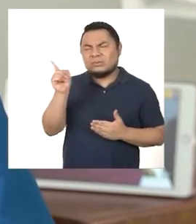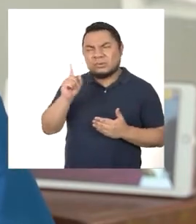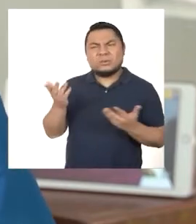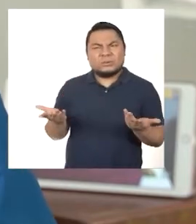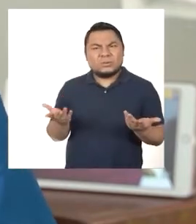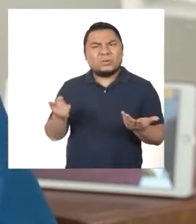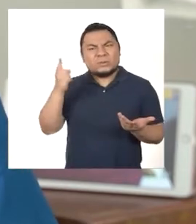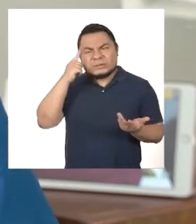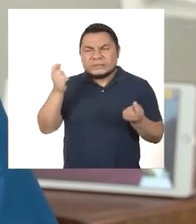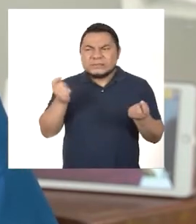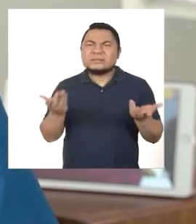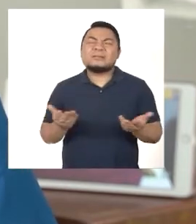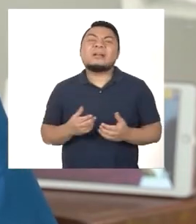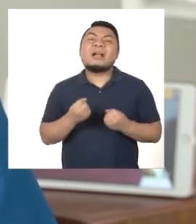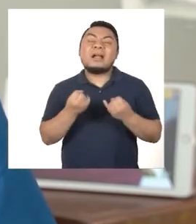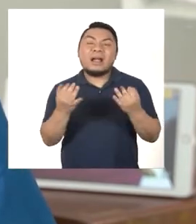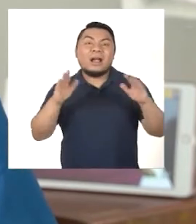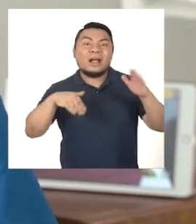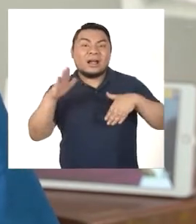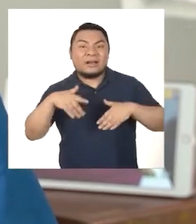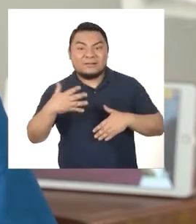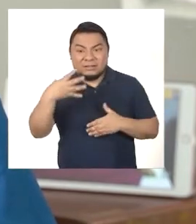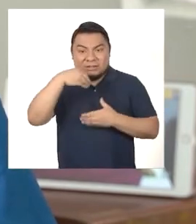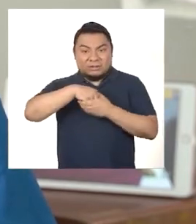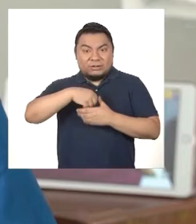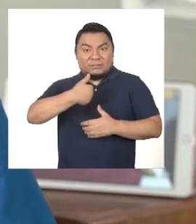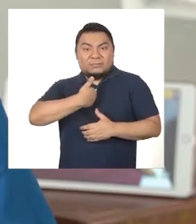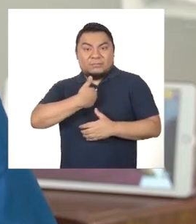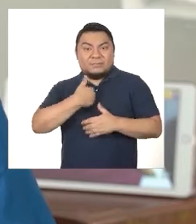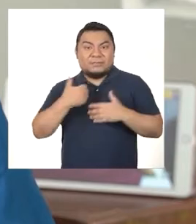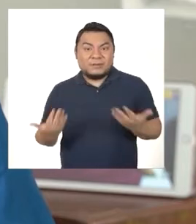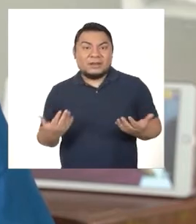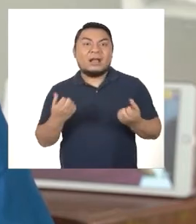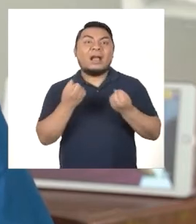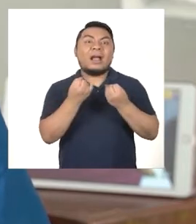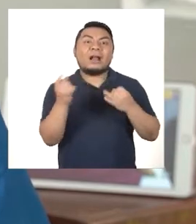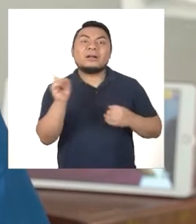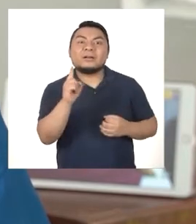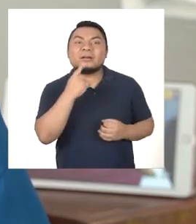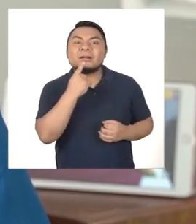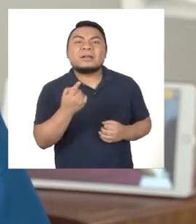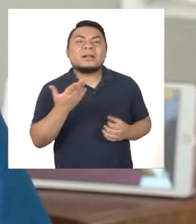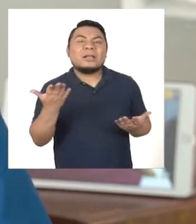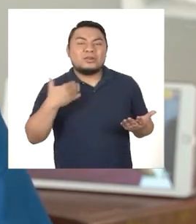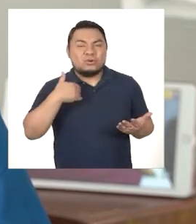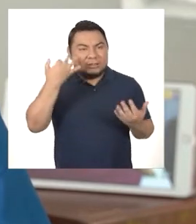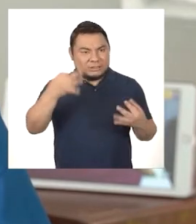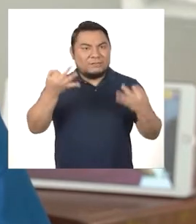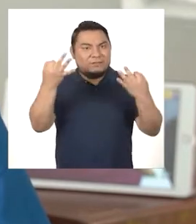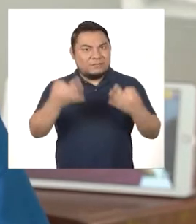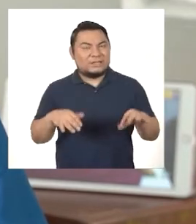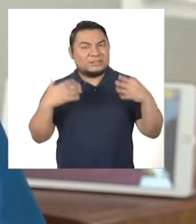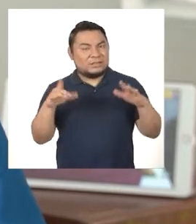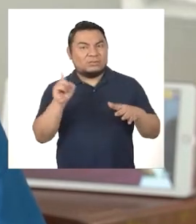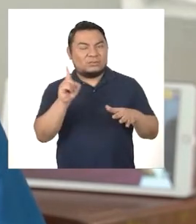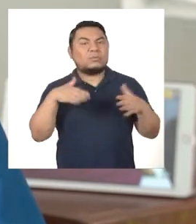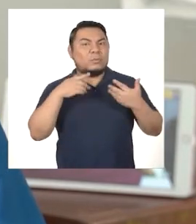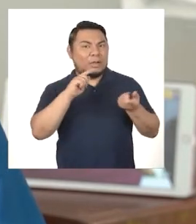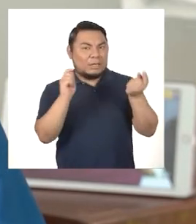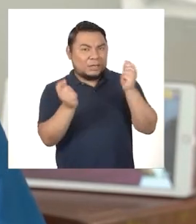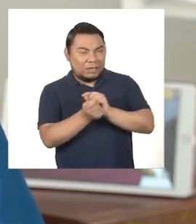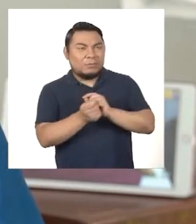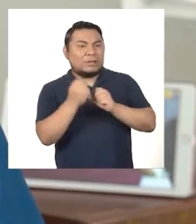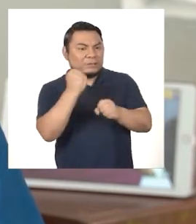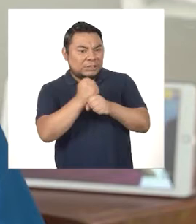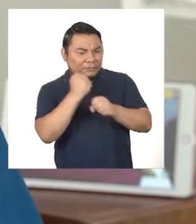impaciente. A veces es algo que está en nuestra esencia, pero no es algo tampoco que está ahí de manera definitiva. Podemos